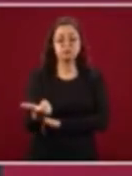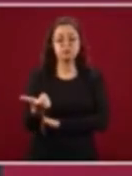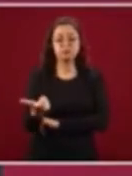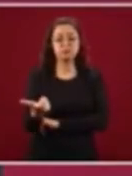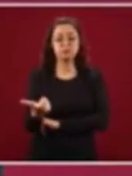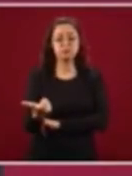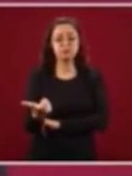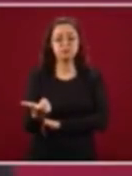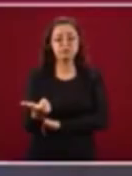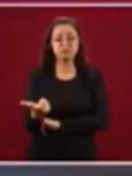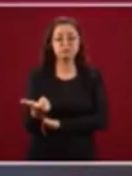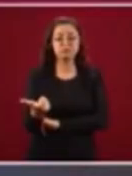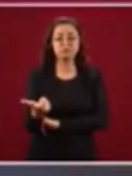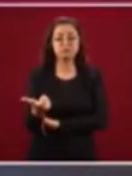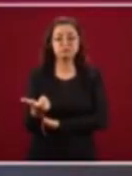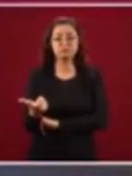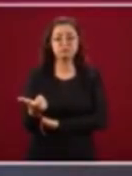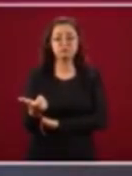son